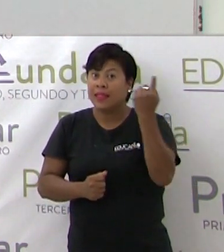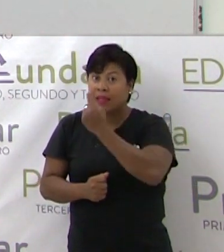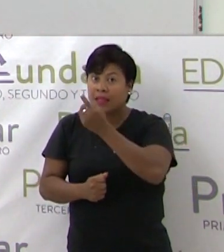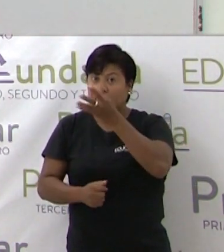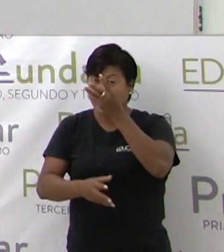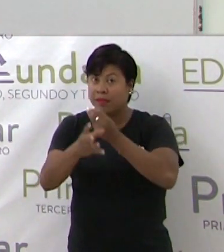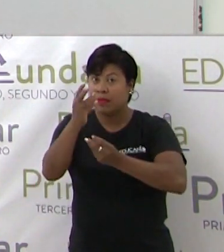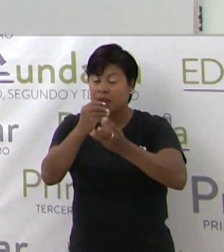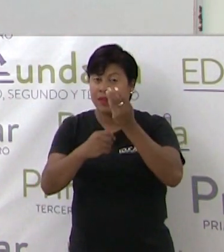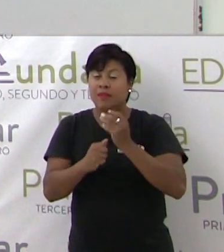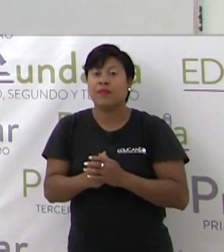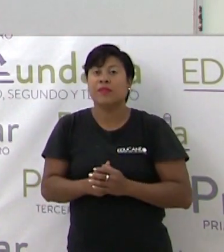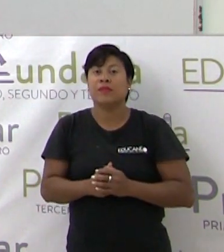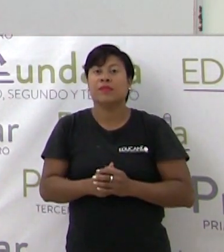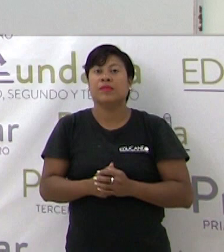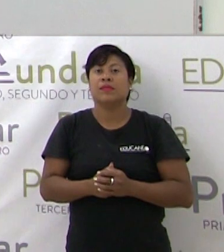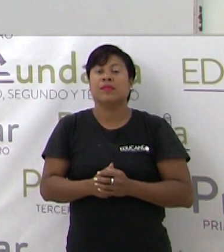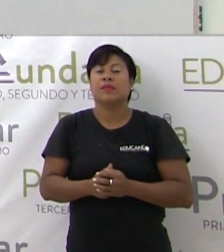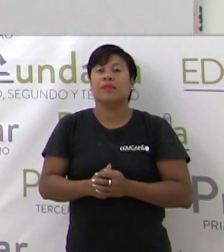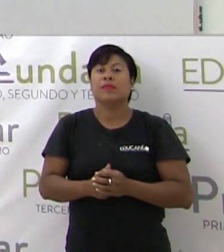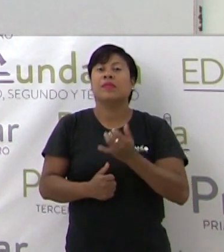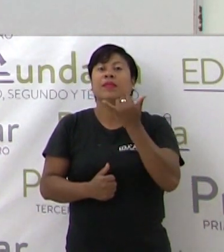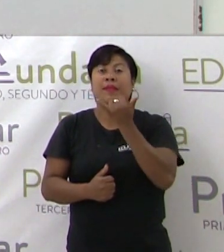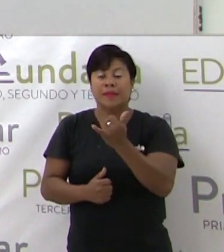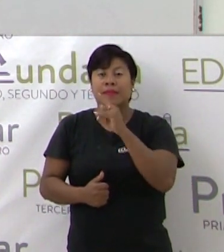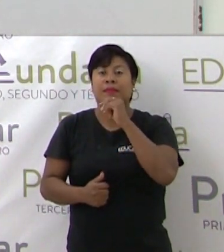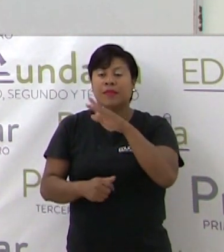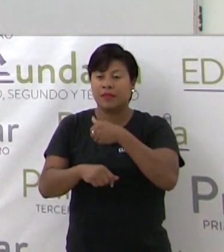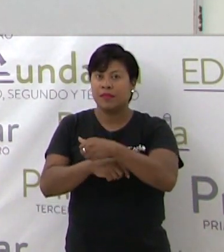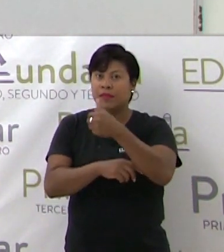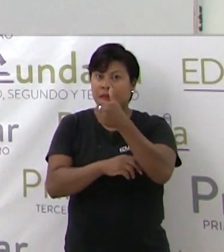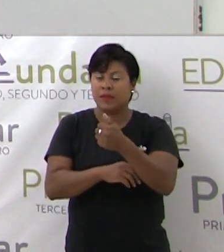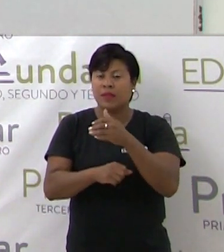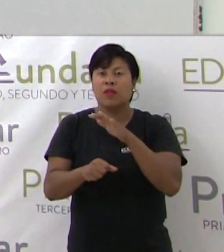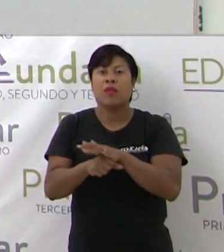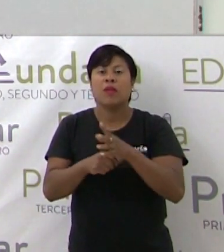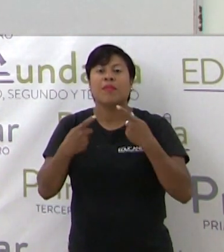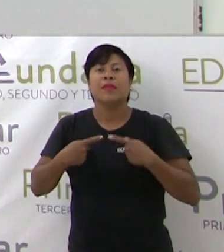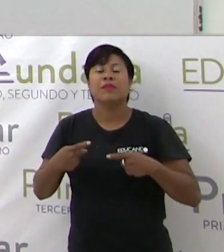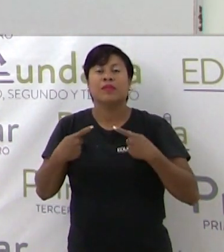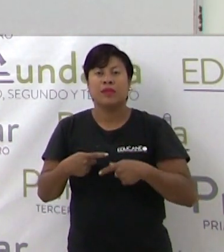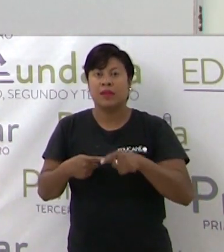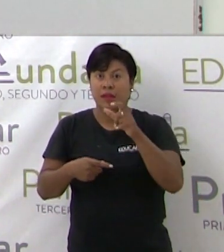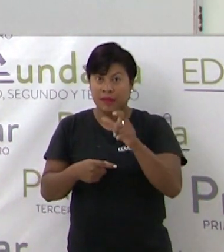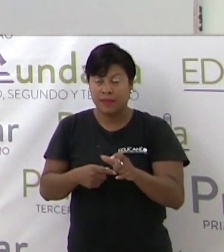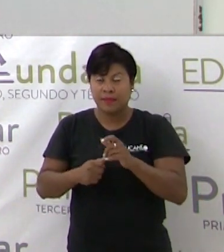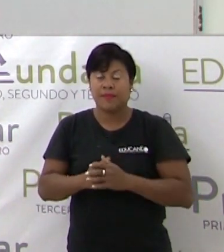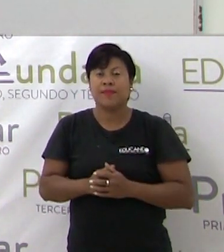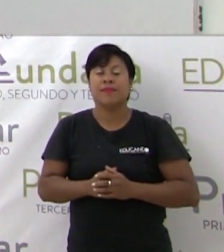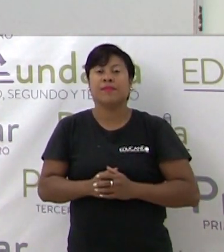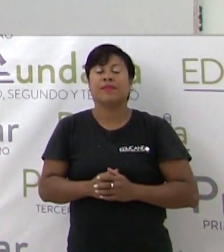¿Qué aprendimos? Y también, número 6, ¿con qué personaje